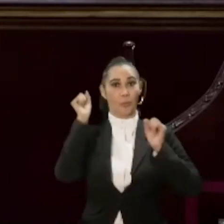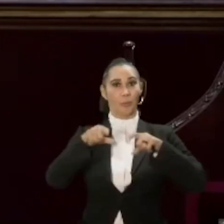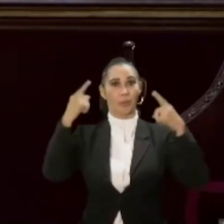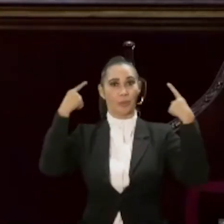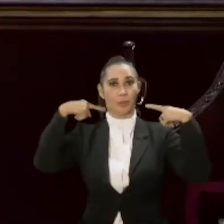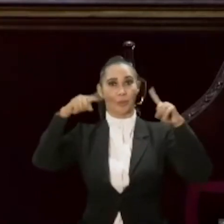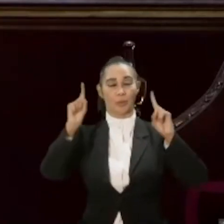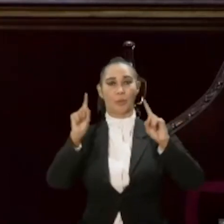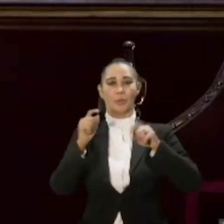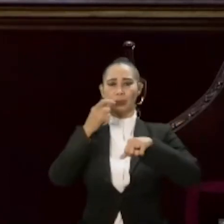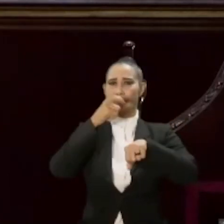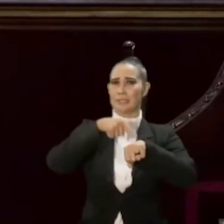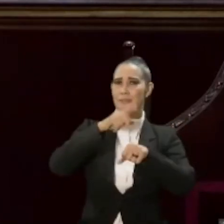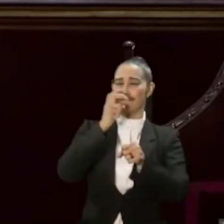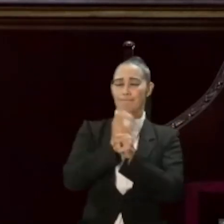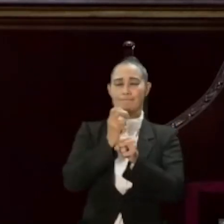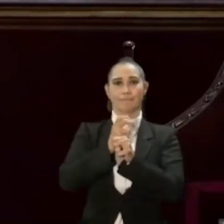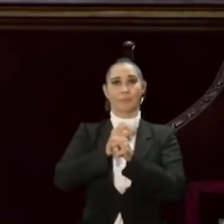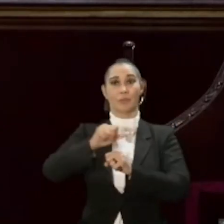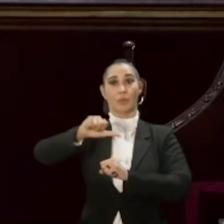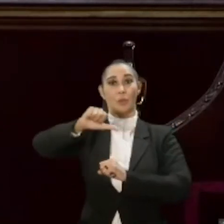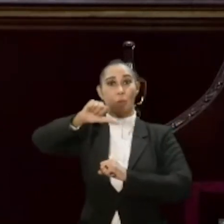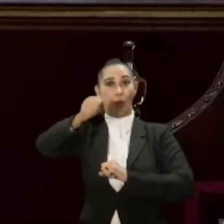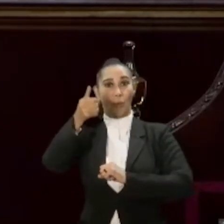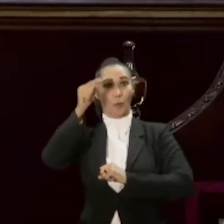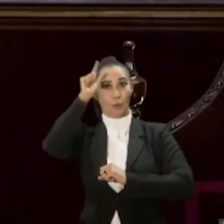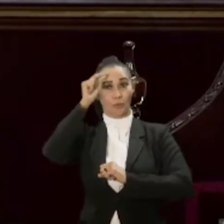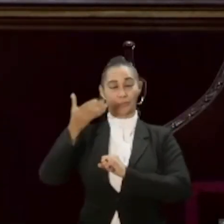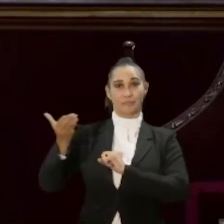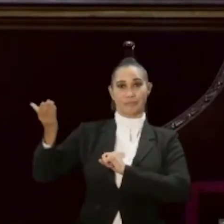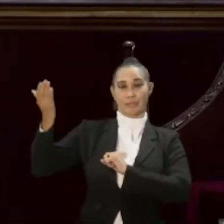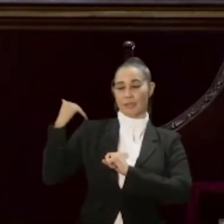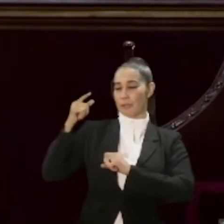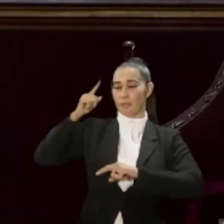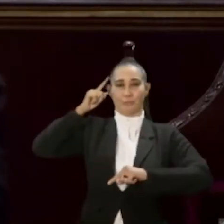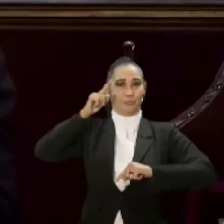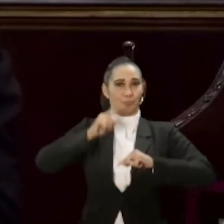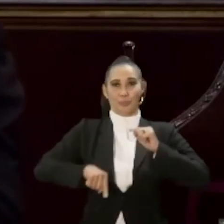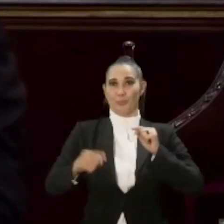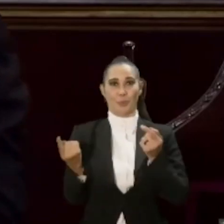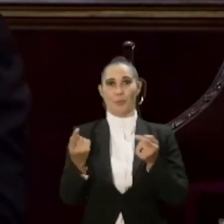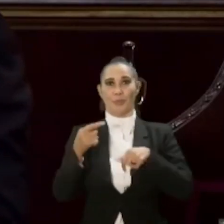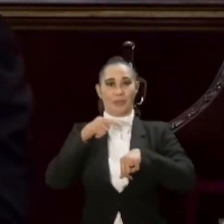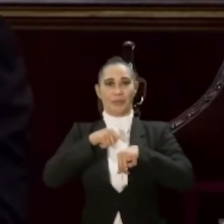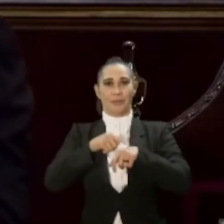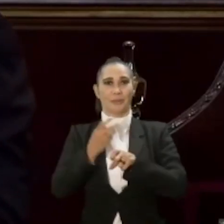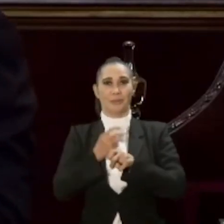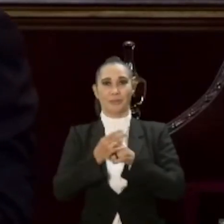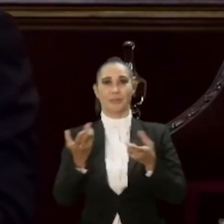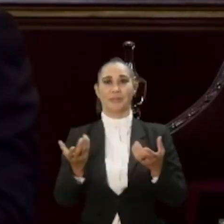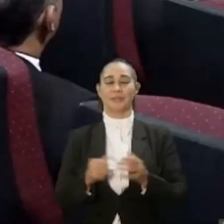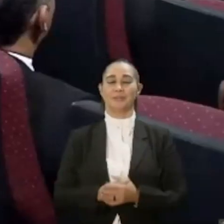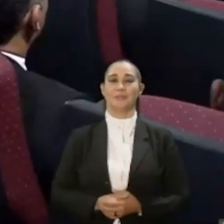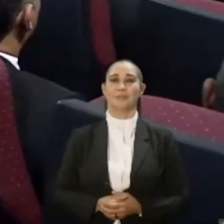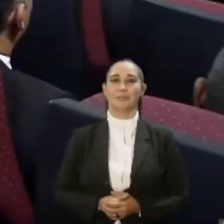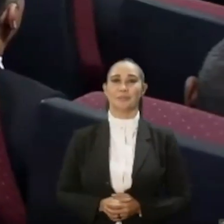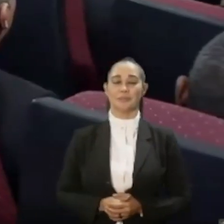en medio de la adversidad lo que los gobiernos que nos antecedieron no pudieron lograr en épocas de bonanza.